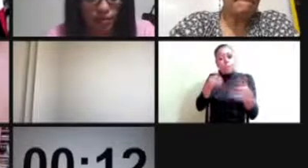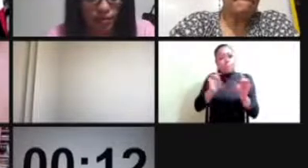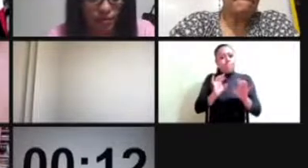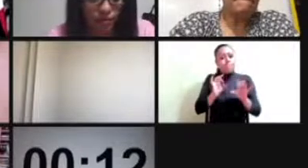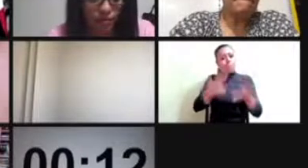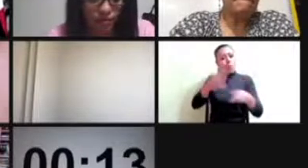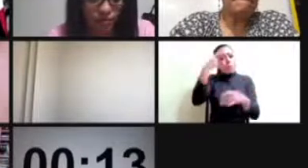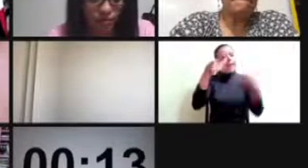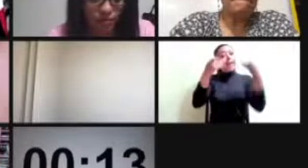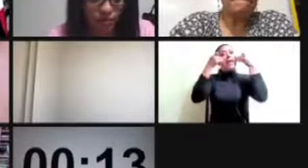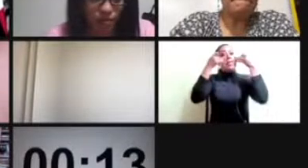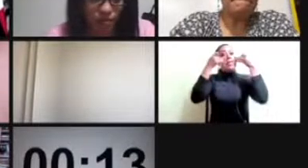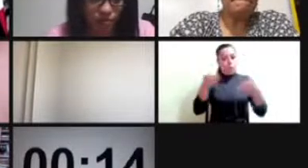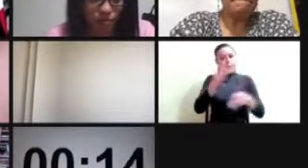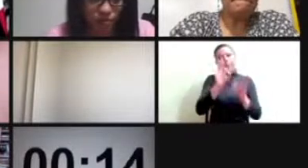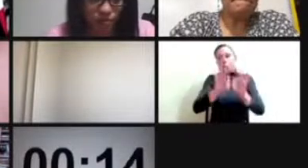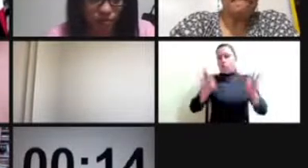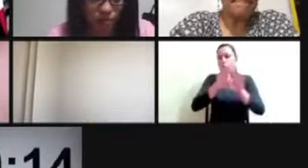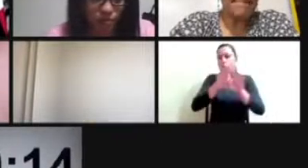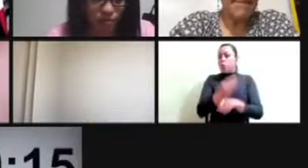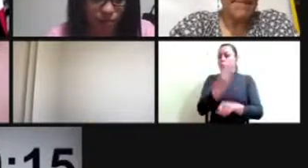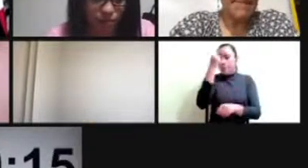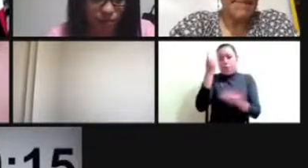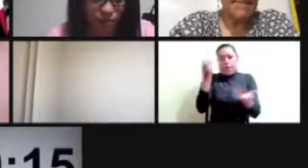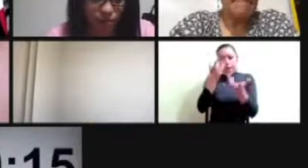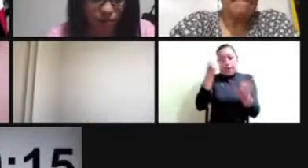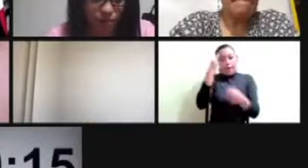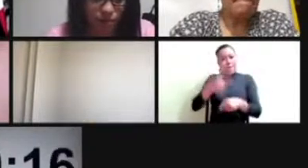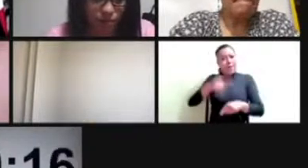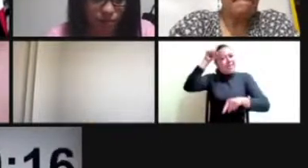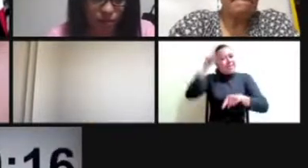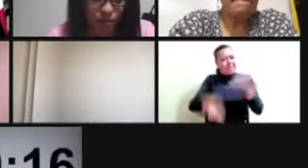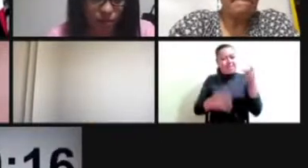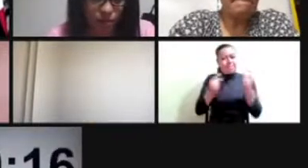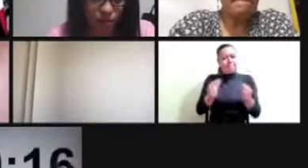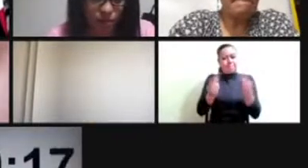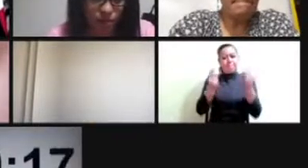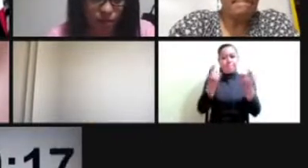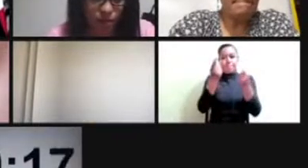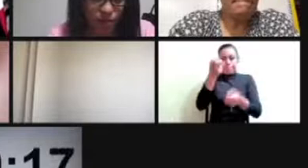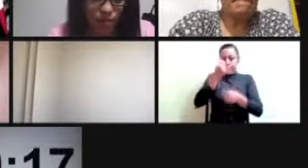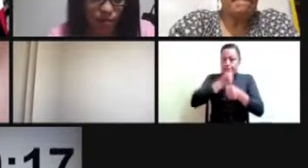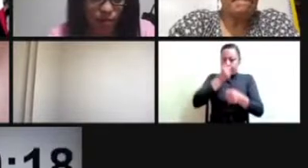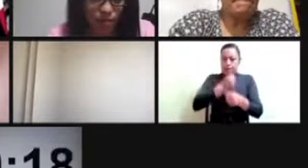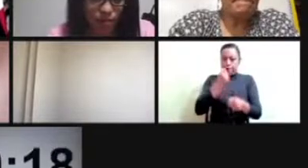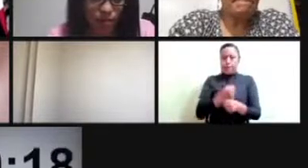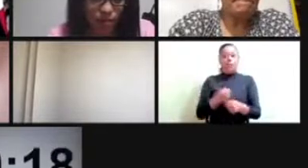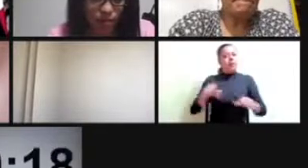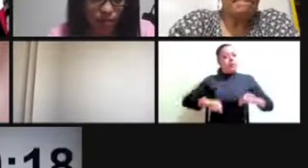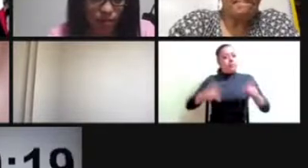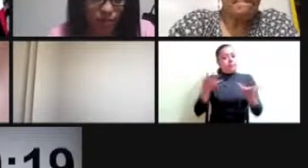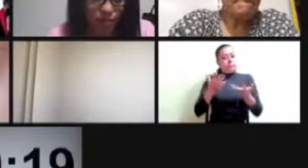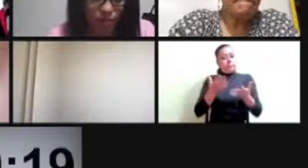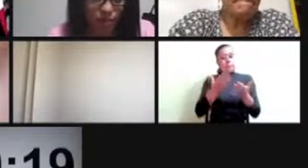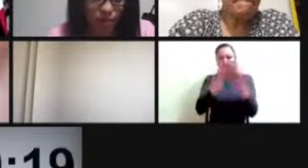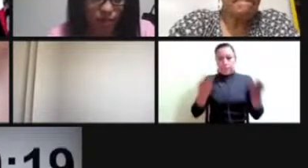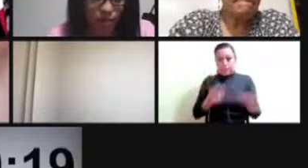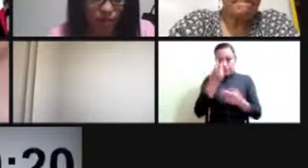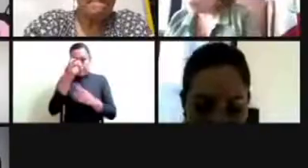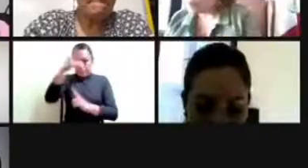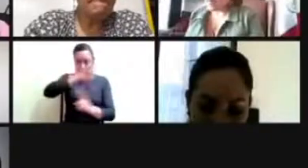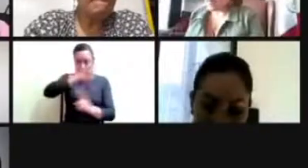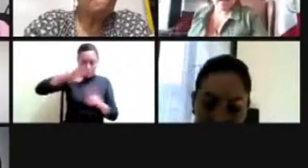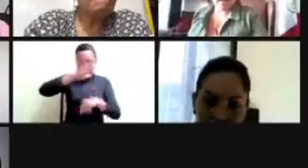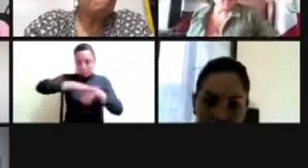importancia de actuar para la pronta erradicación de estas prácticas. Uno de los ámbitos de suma importancia en la lucha